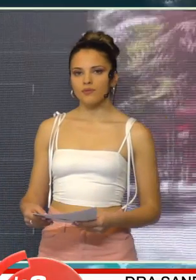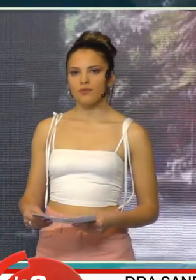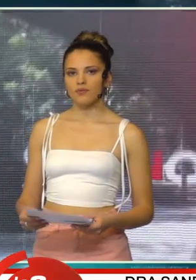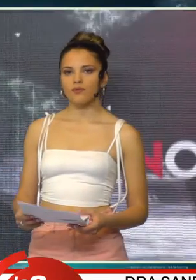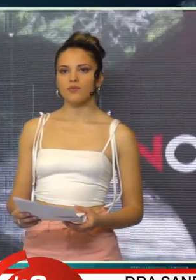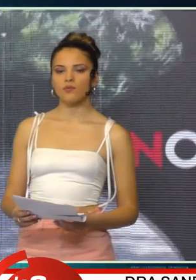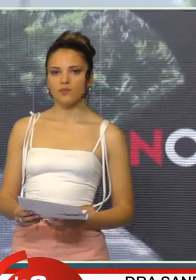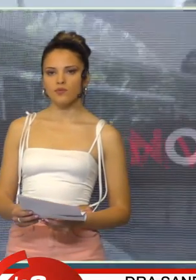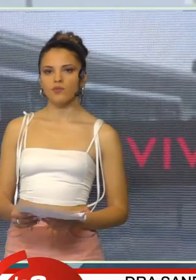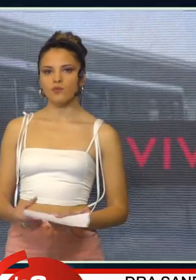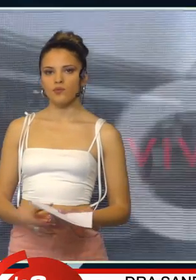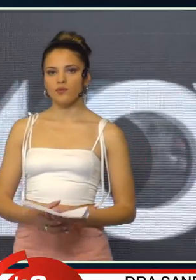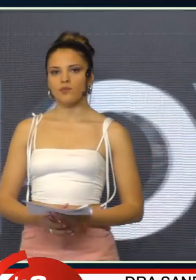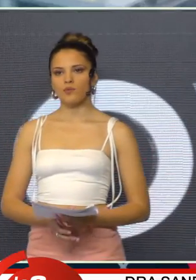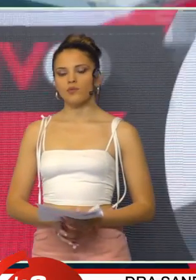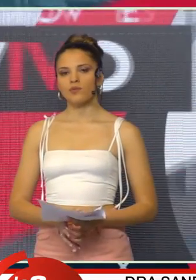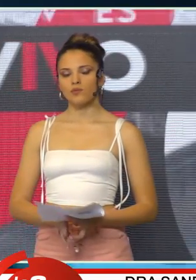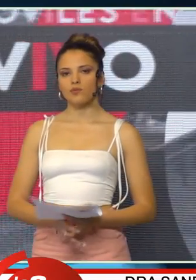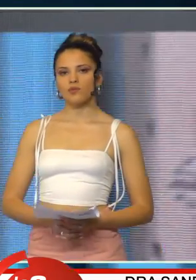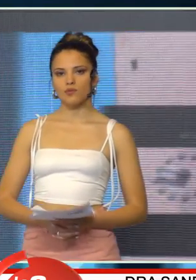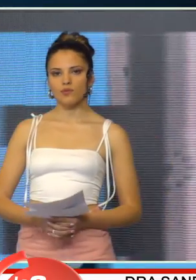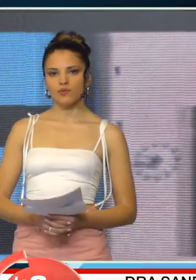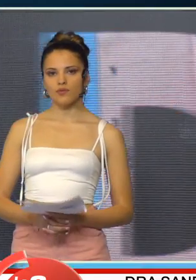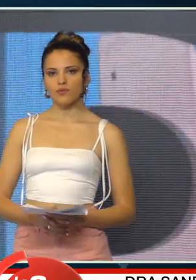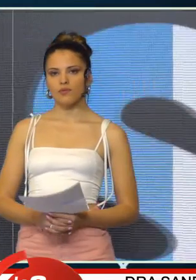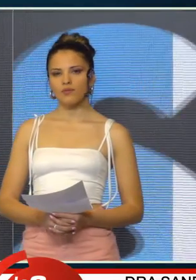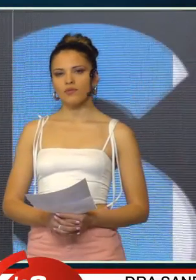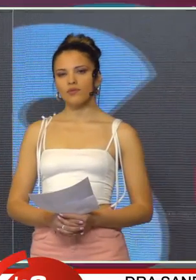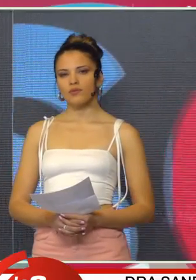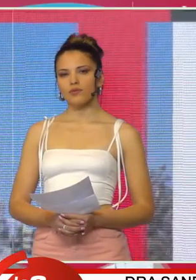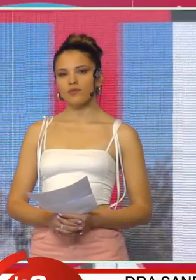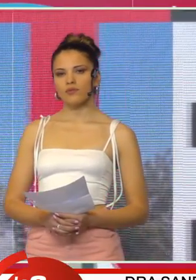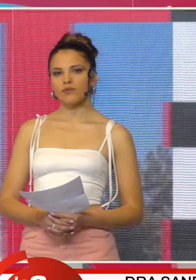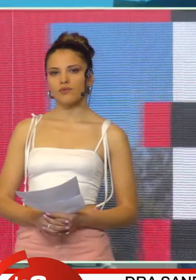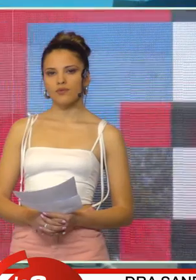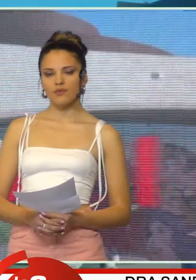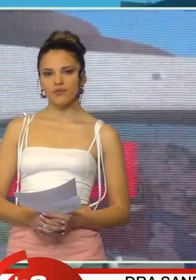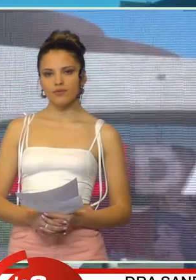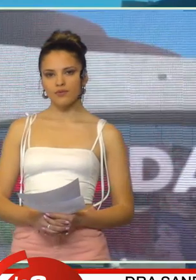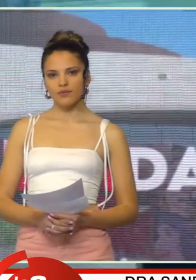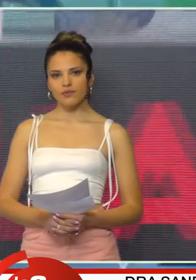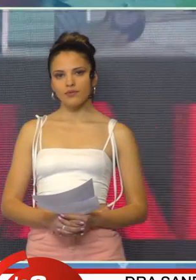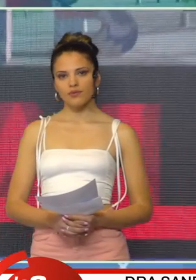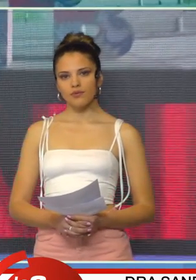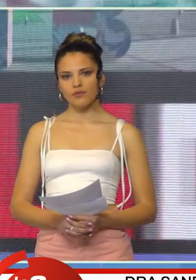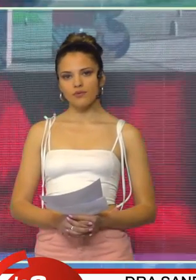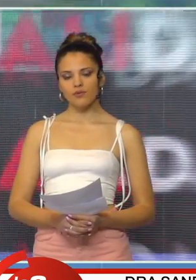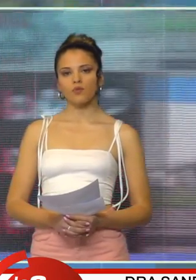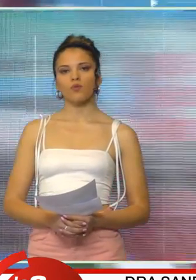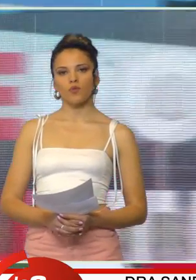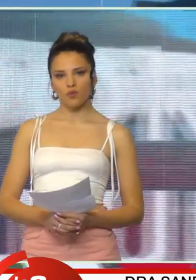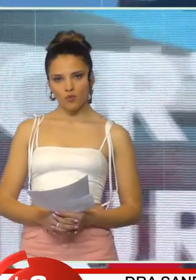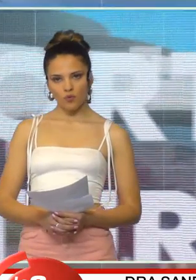los instructivos necesarios para que no haya errores. La edad de aplicación del parche es de los 25 hasta